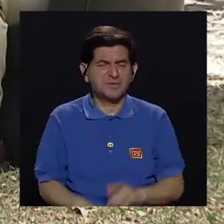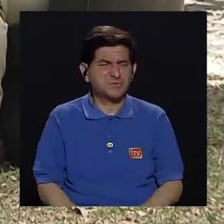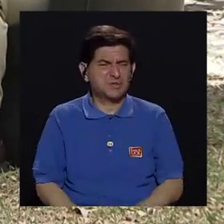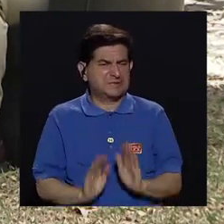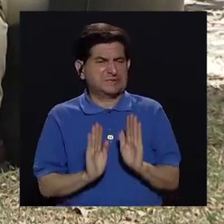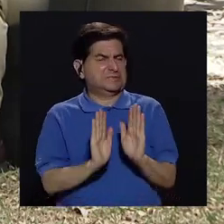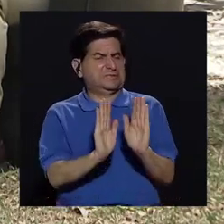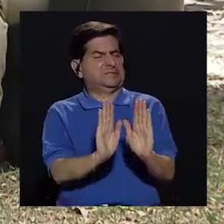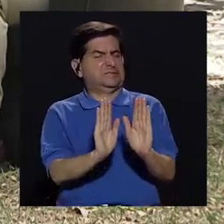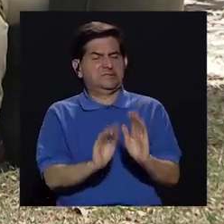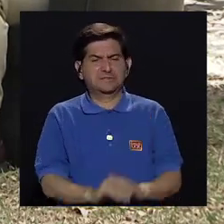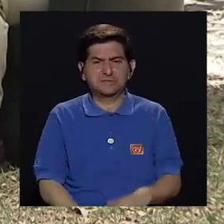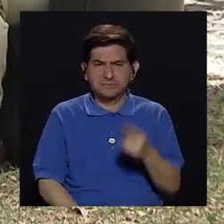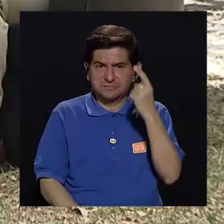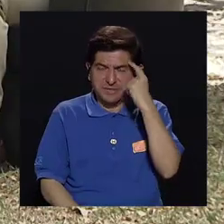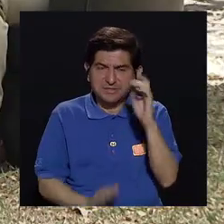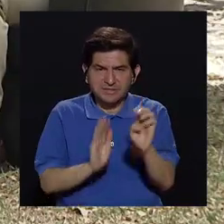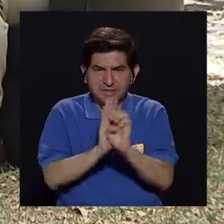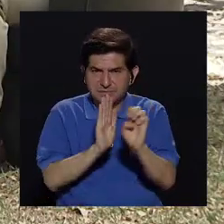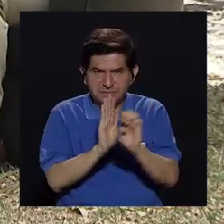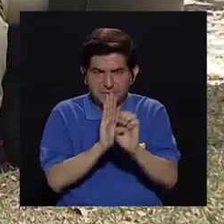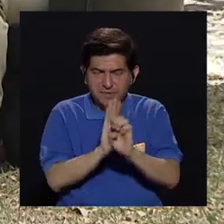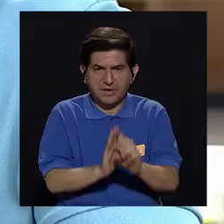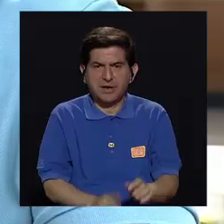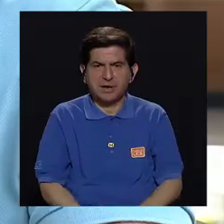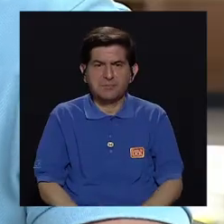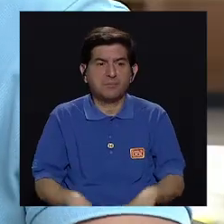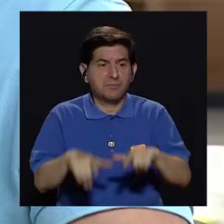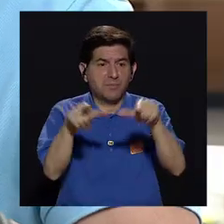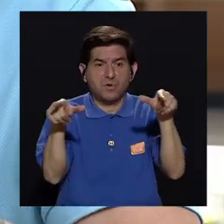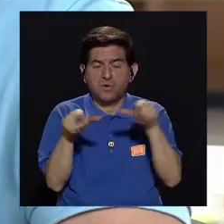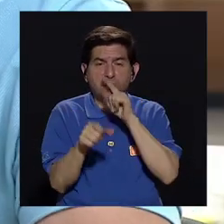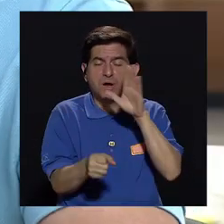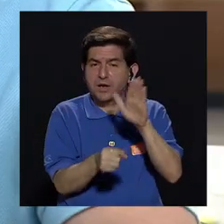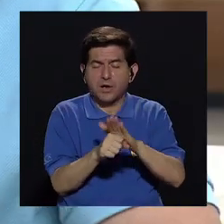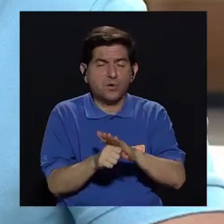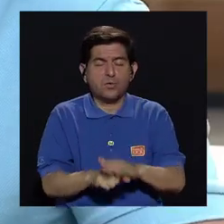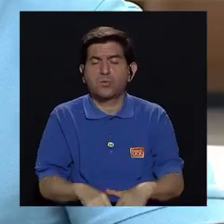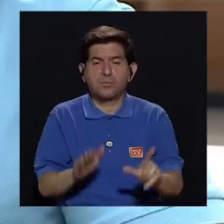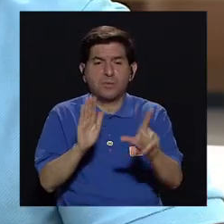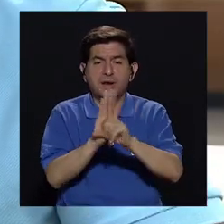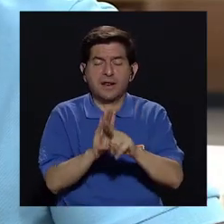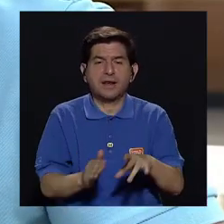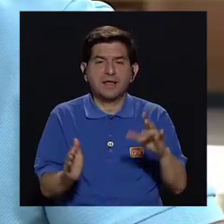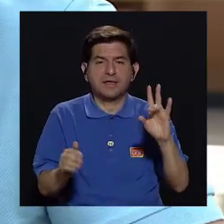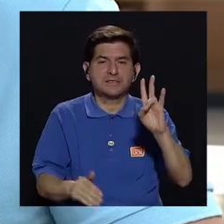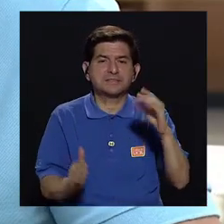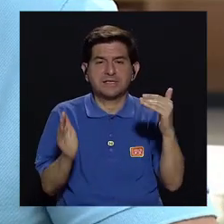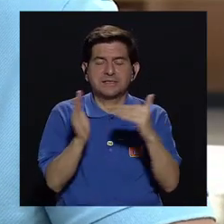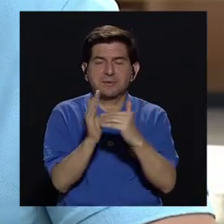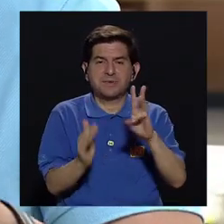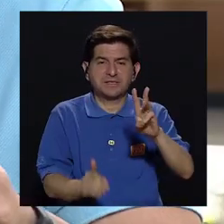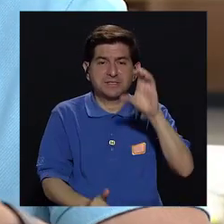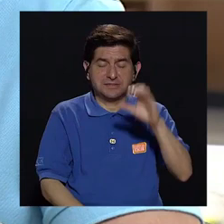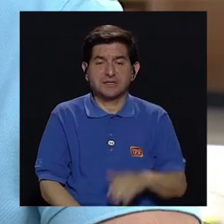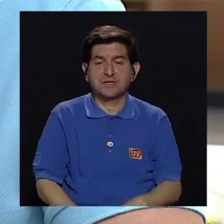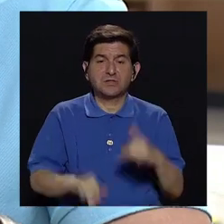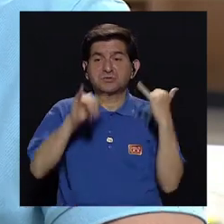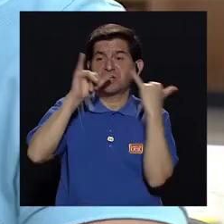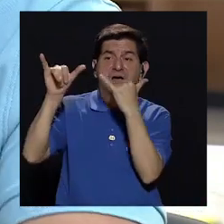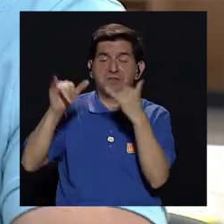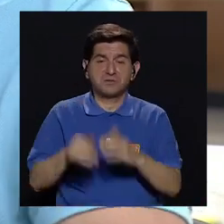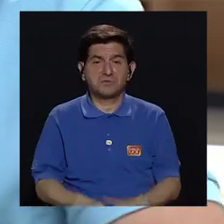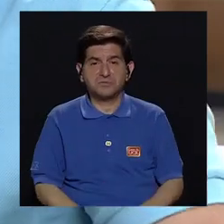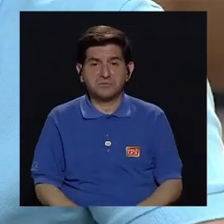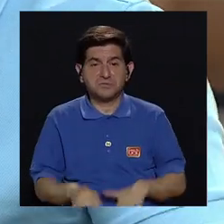se cuidan mucho de eso. Claro. Pensando, por ejemplo, en un lugar que no cumple con la ley, 7600, por ejemplo, llega, hace la denuncia y